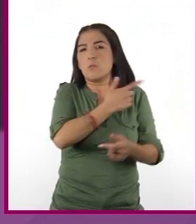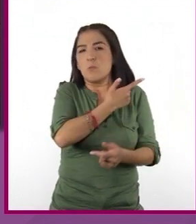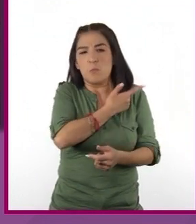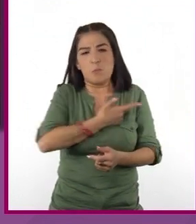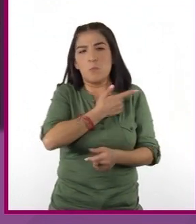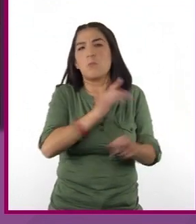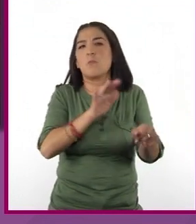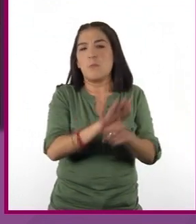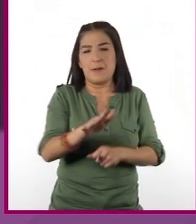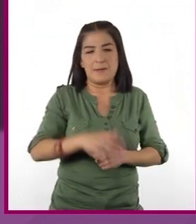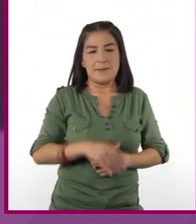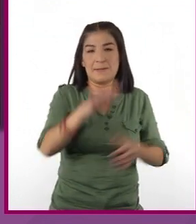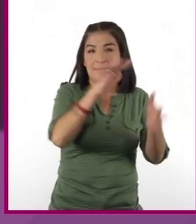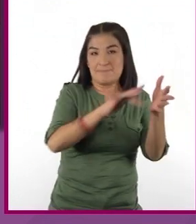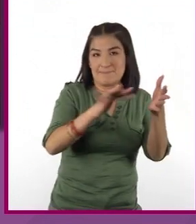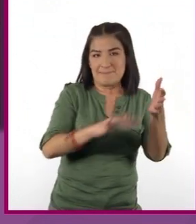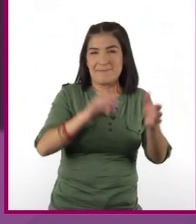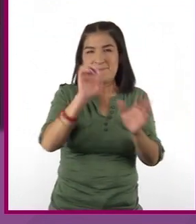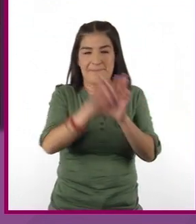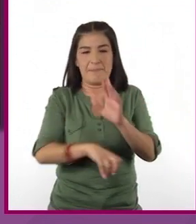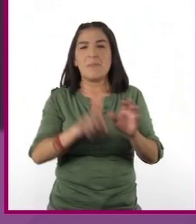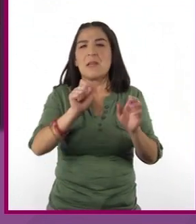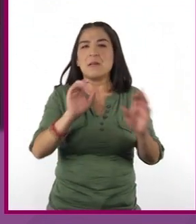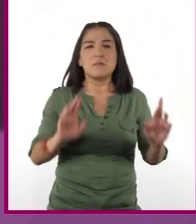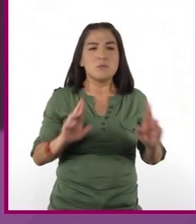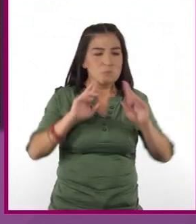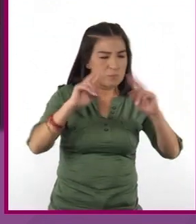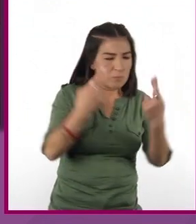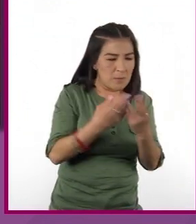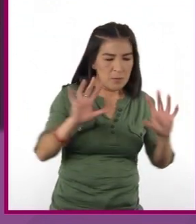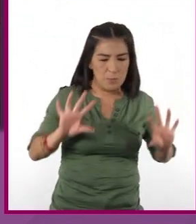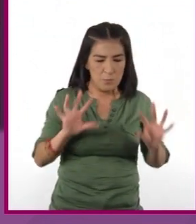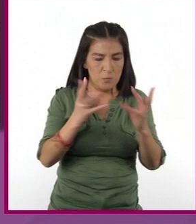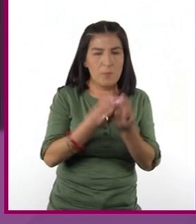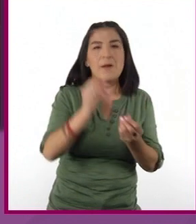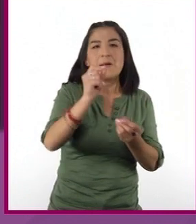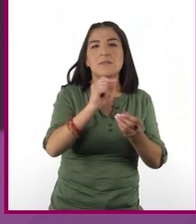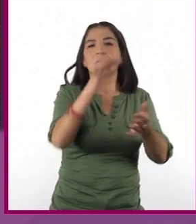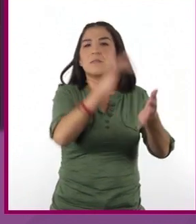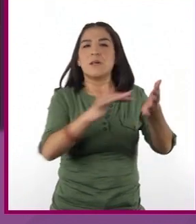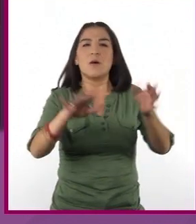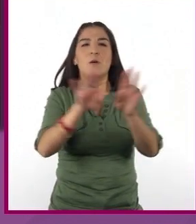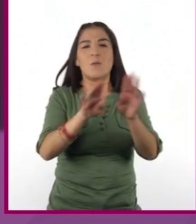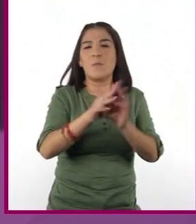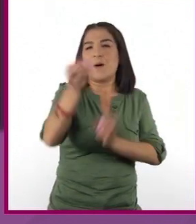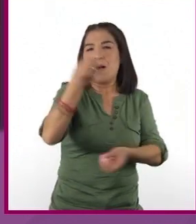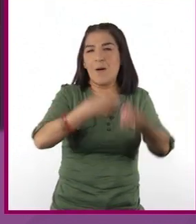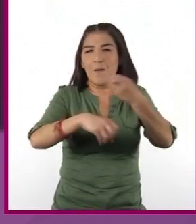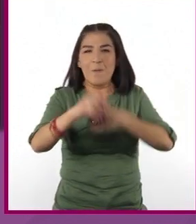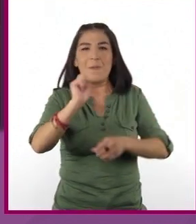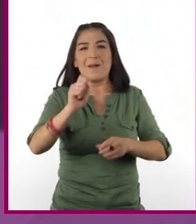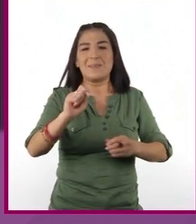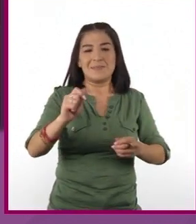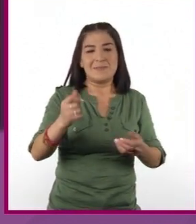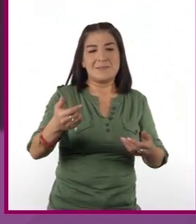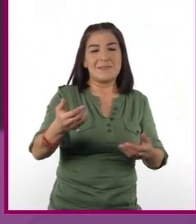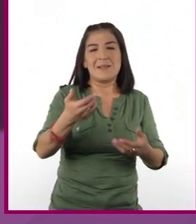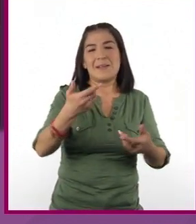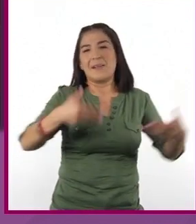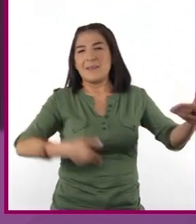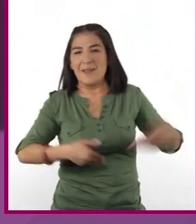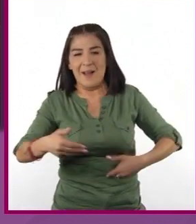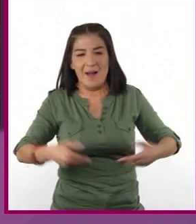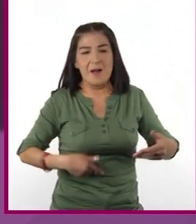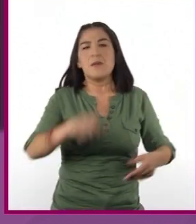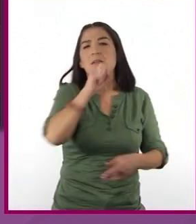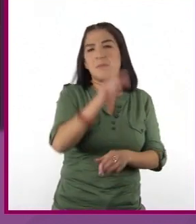una antología de literatura se pueden reunir obras del género lírico de una época determinada, como en una antología